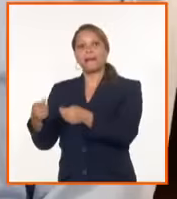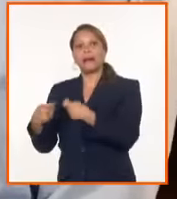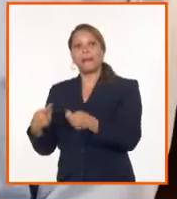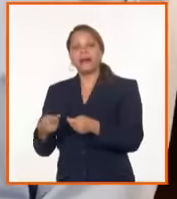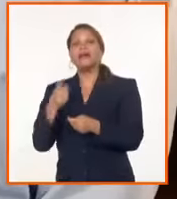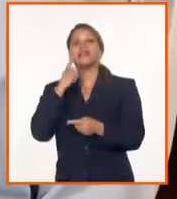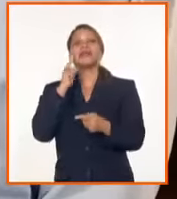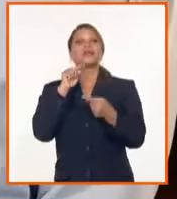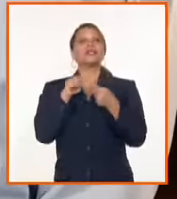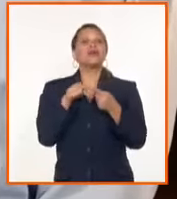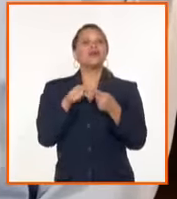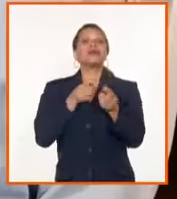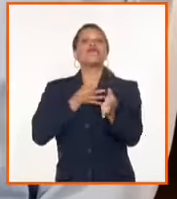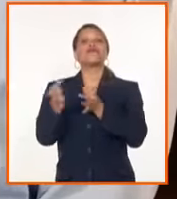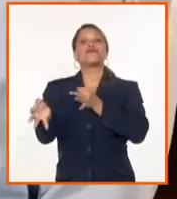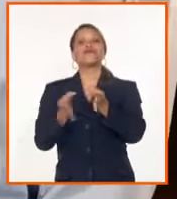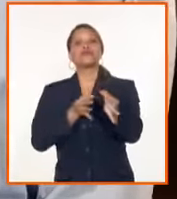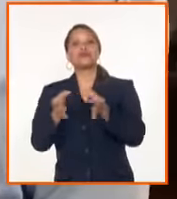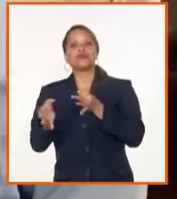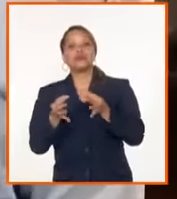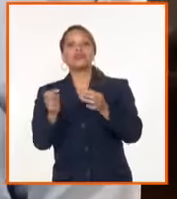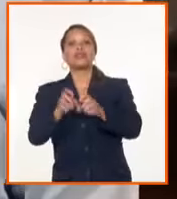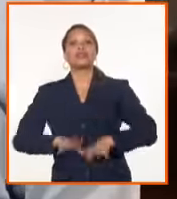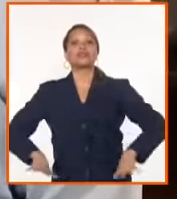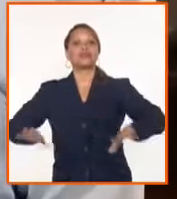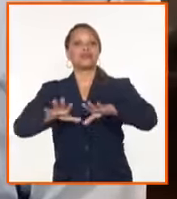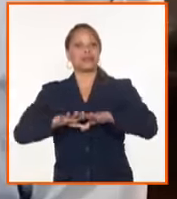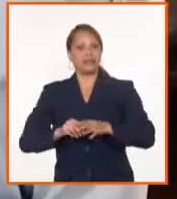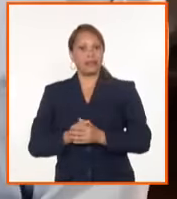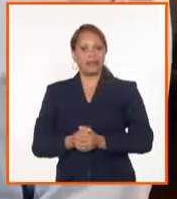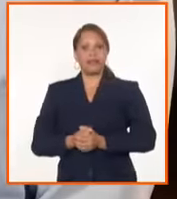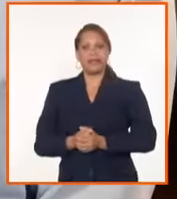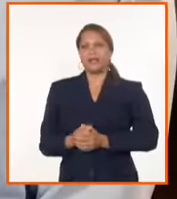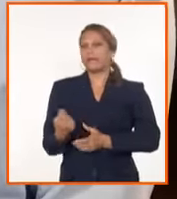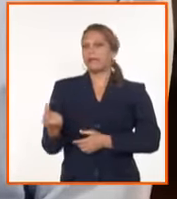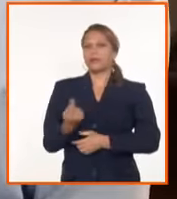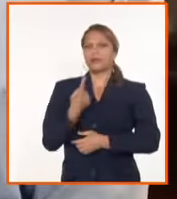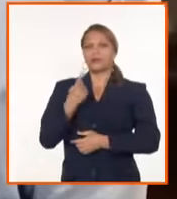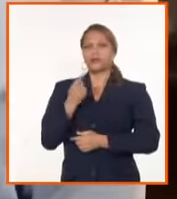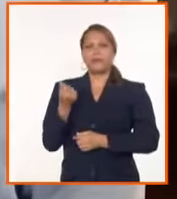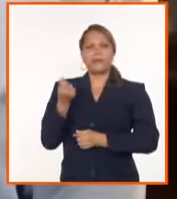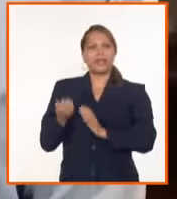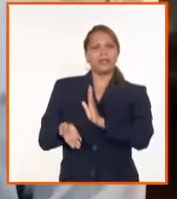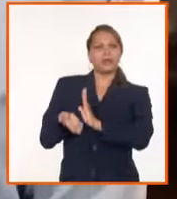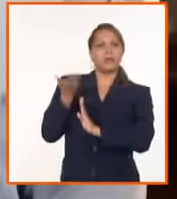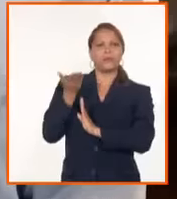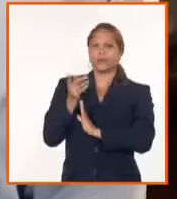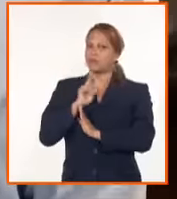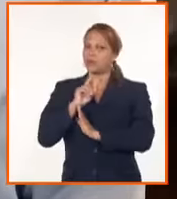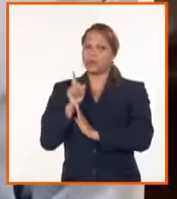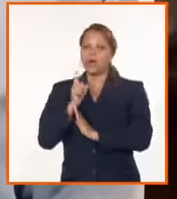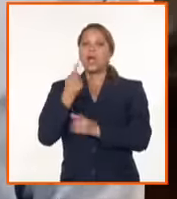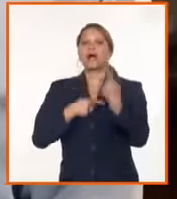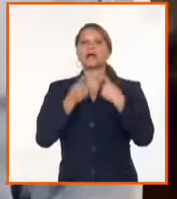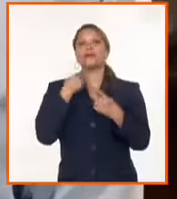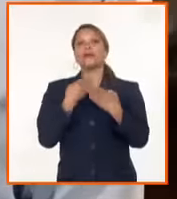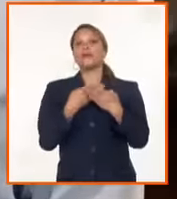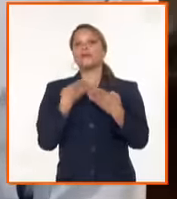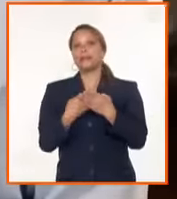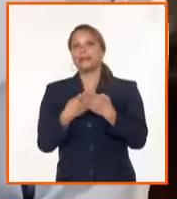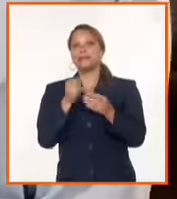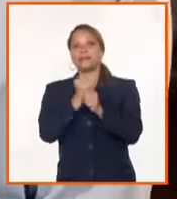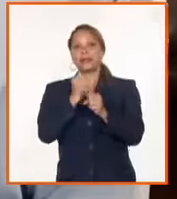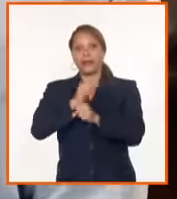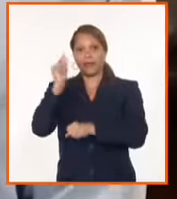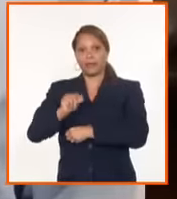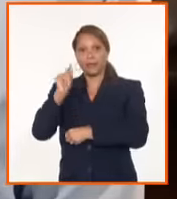función de la sociedad. Pero además nosotros no hemos subido tarifas. Nosotros tenemos a empresas y a trabajadores de empresas